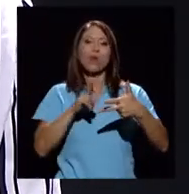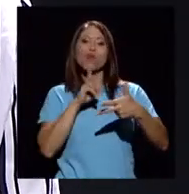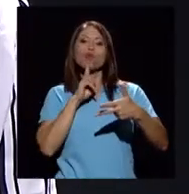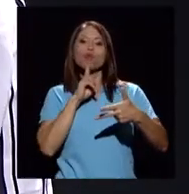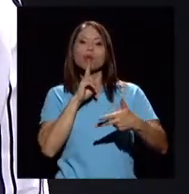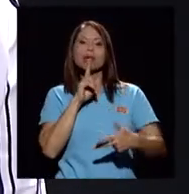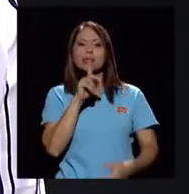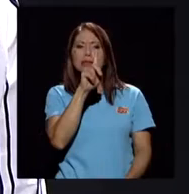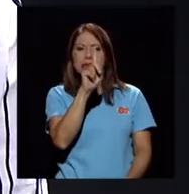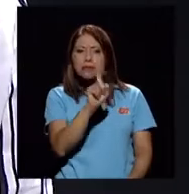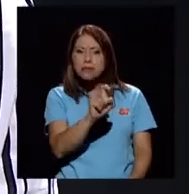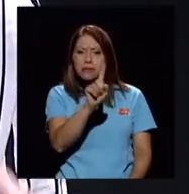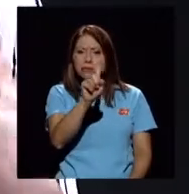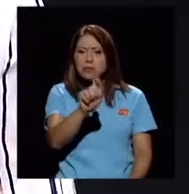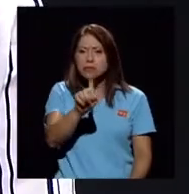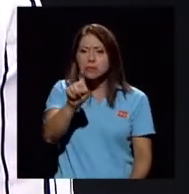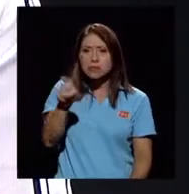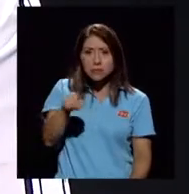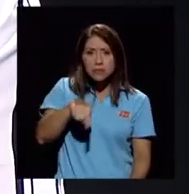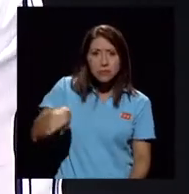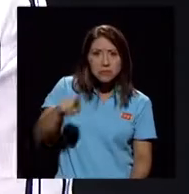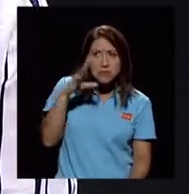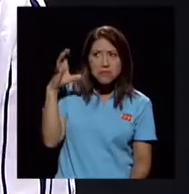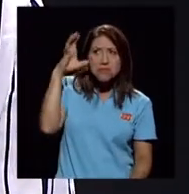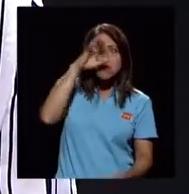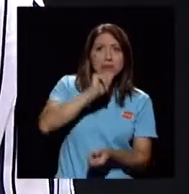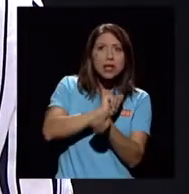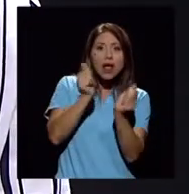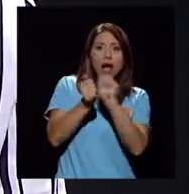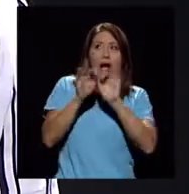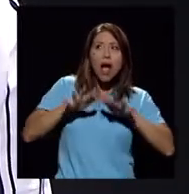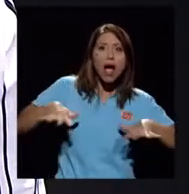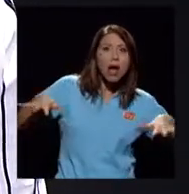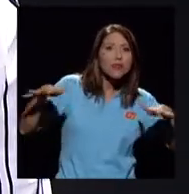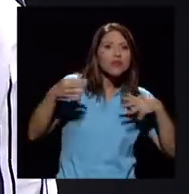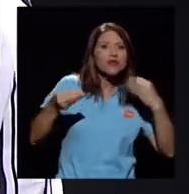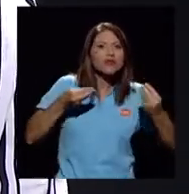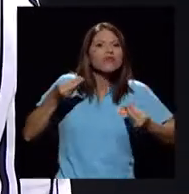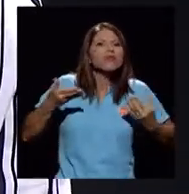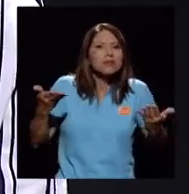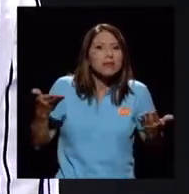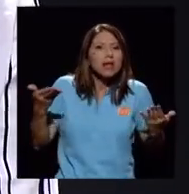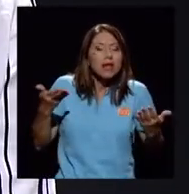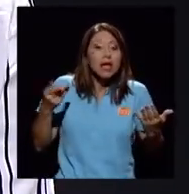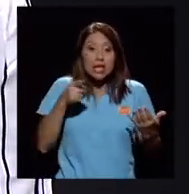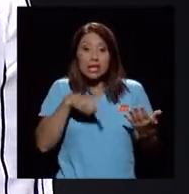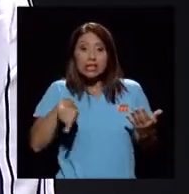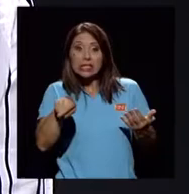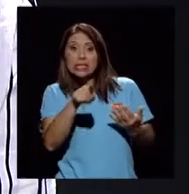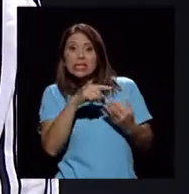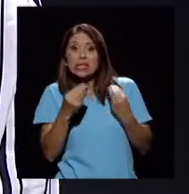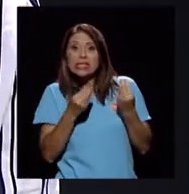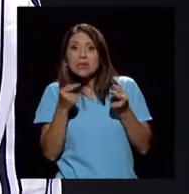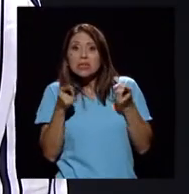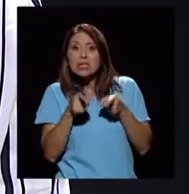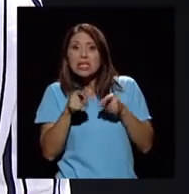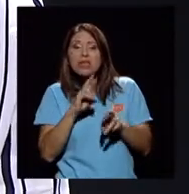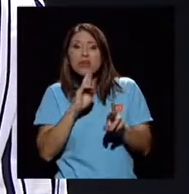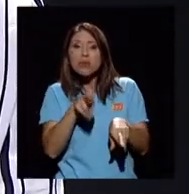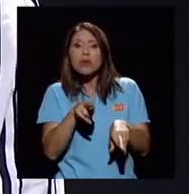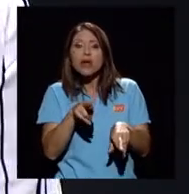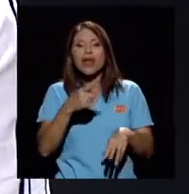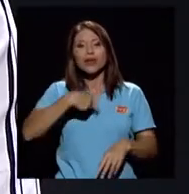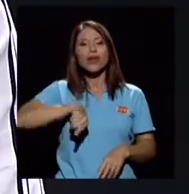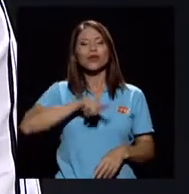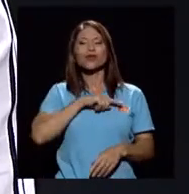percibido y si han estado reaccionando a estos cambios en el clima. Y hemos encontrado que más o menos entre